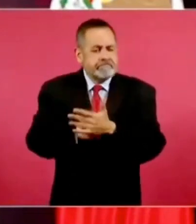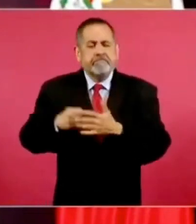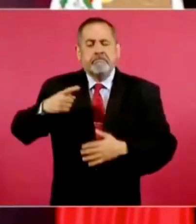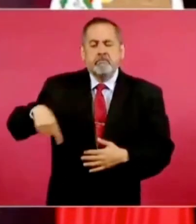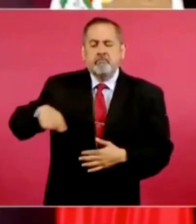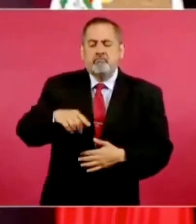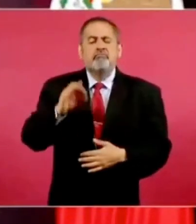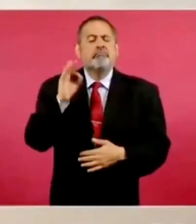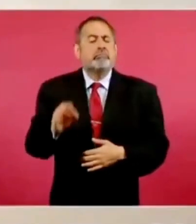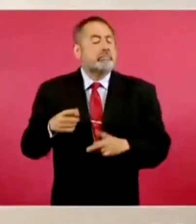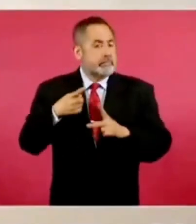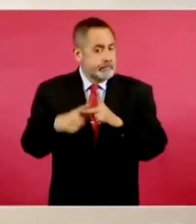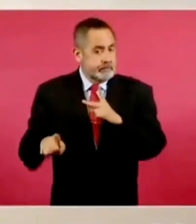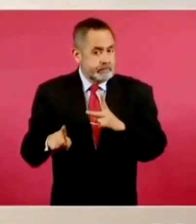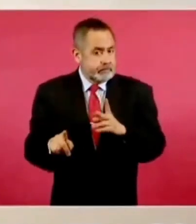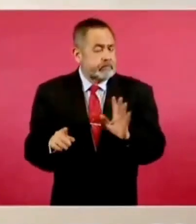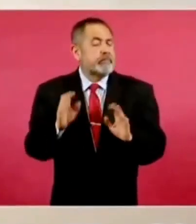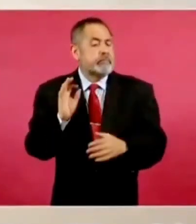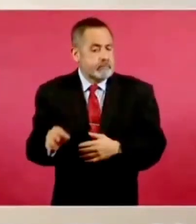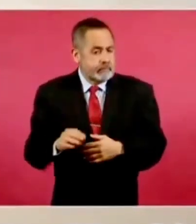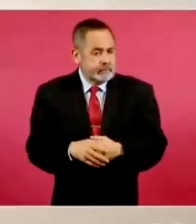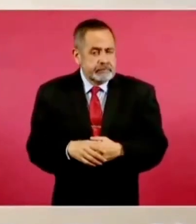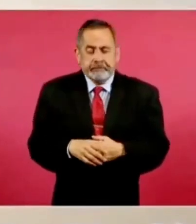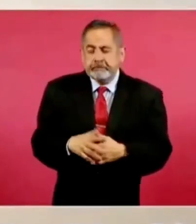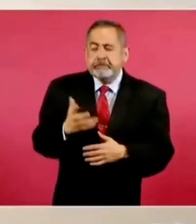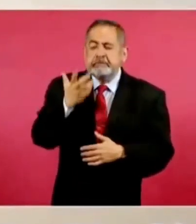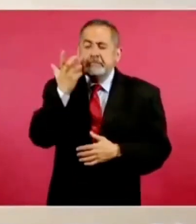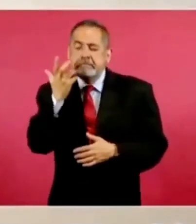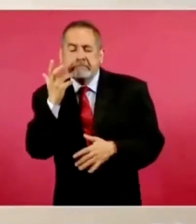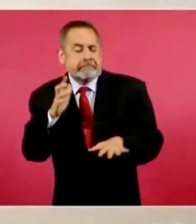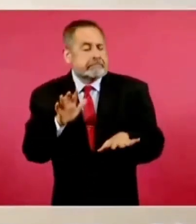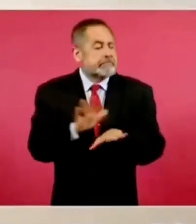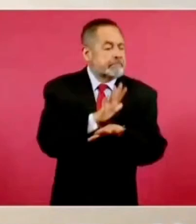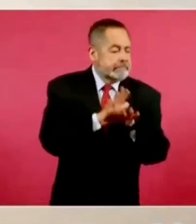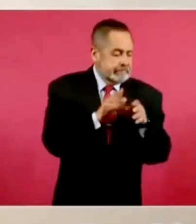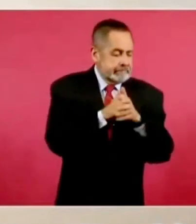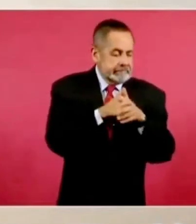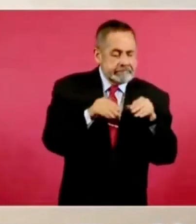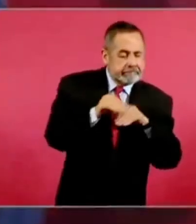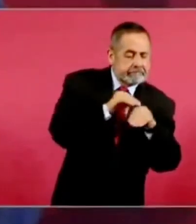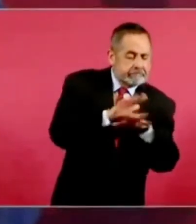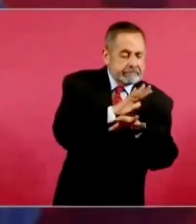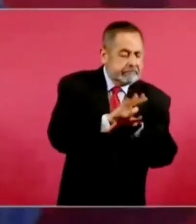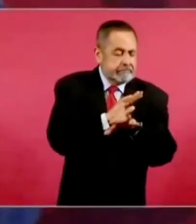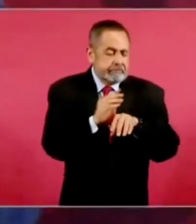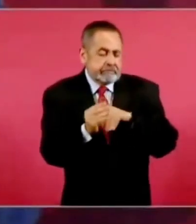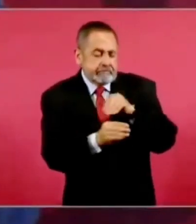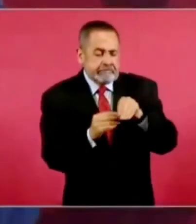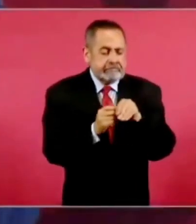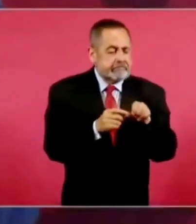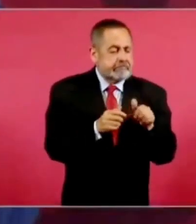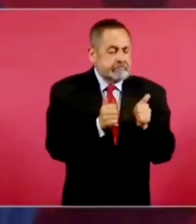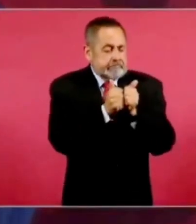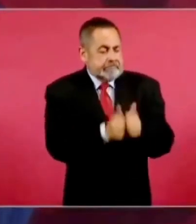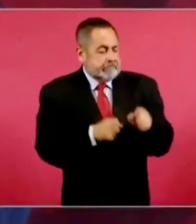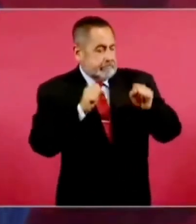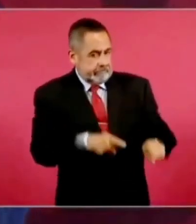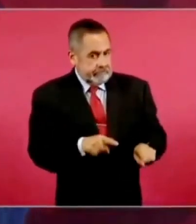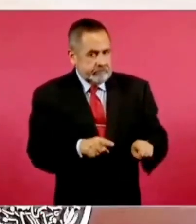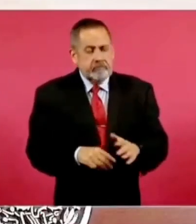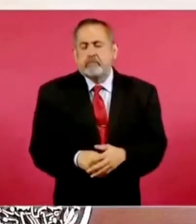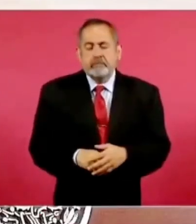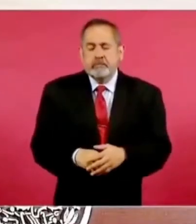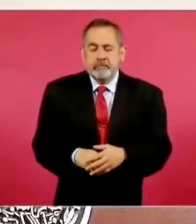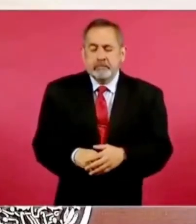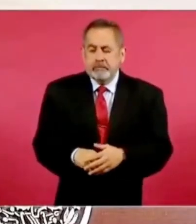no se inició por simples reacomodos en las cúpulas del poder. No fue el quítate